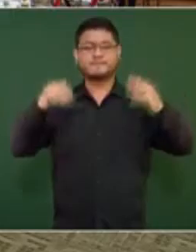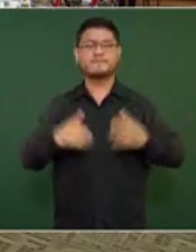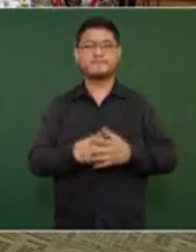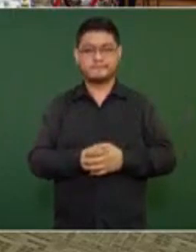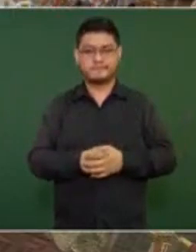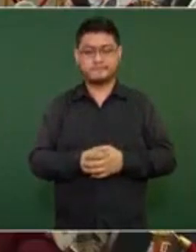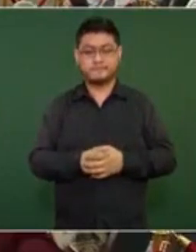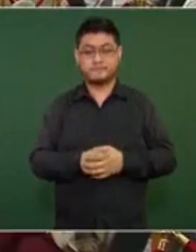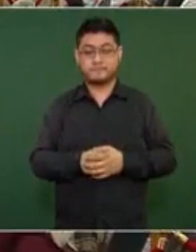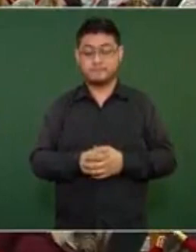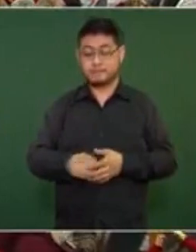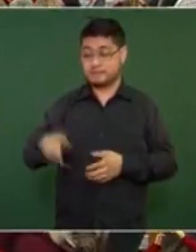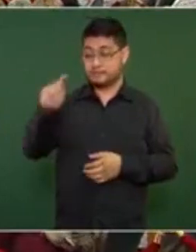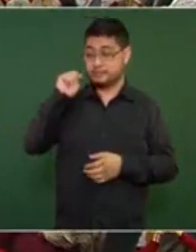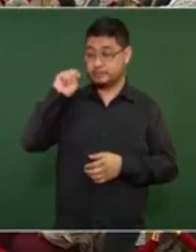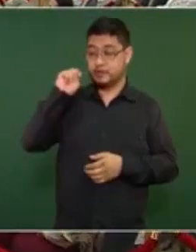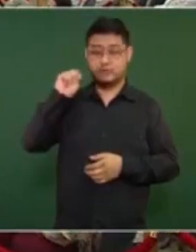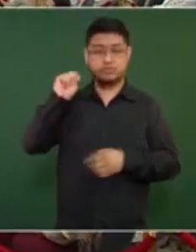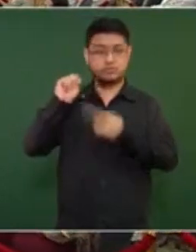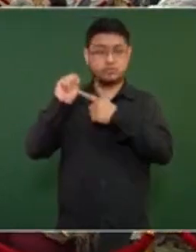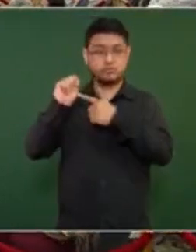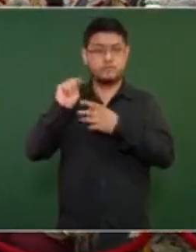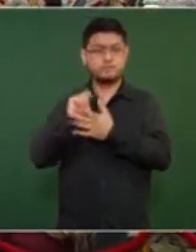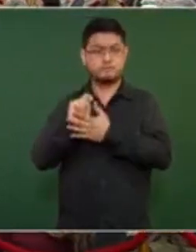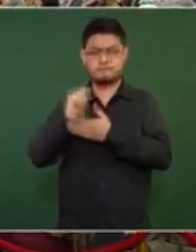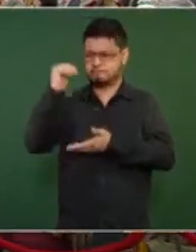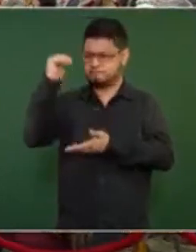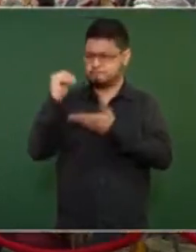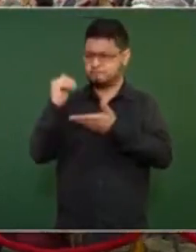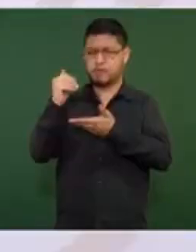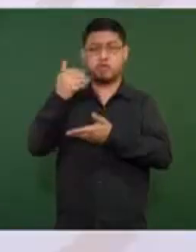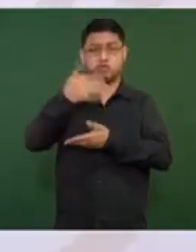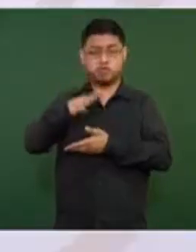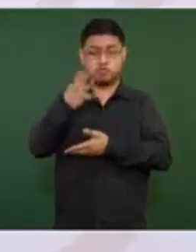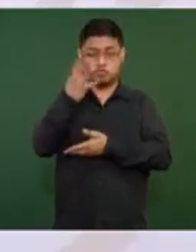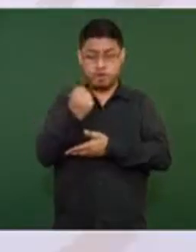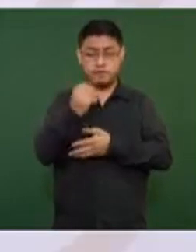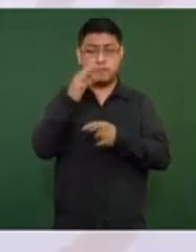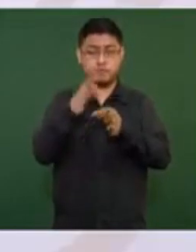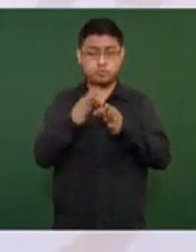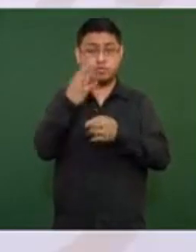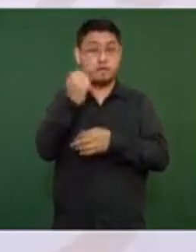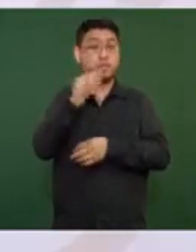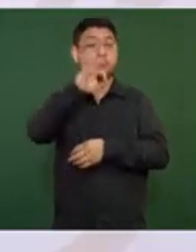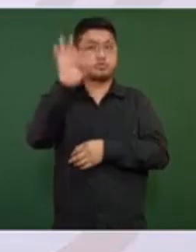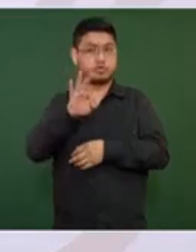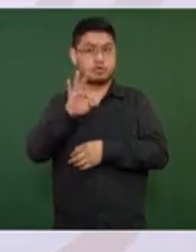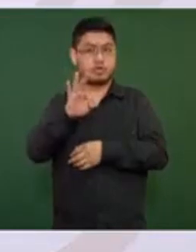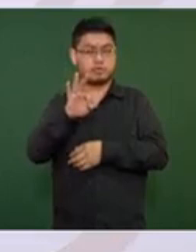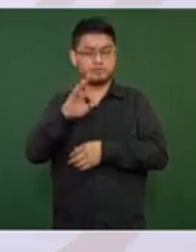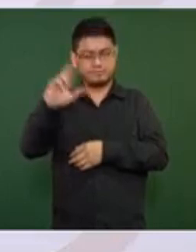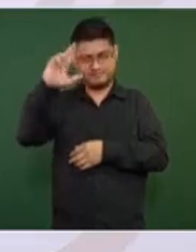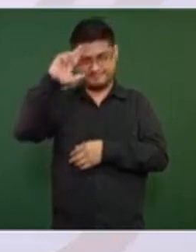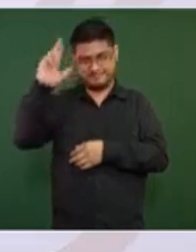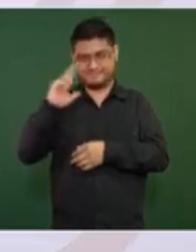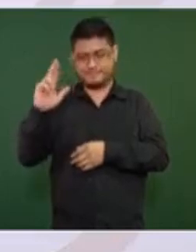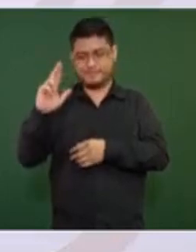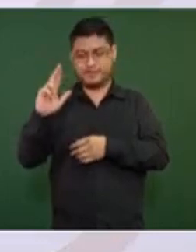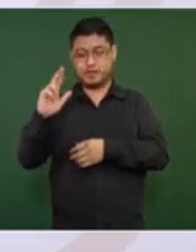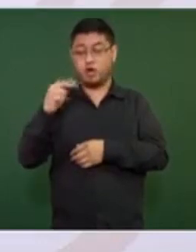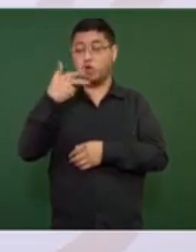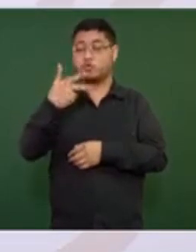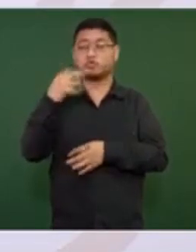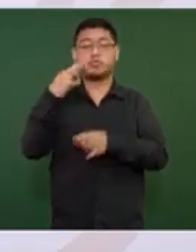10.6%. En Tabasco se redujo en 9.9%. En Hidalgo, en